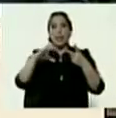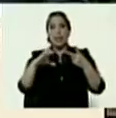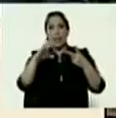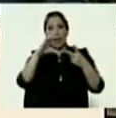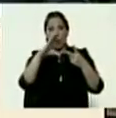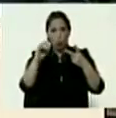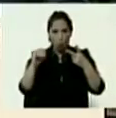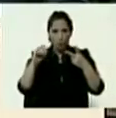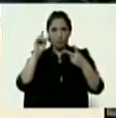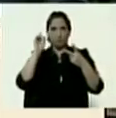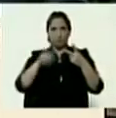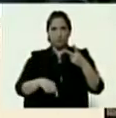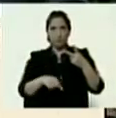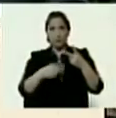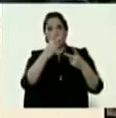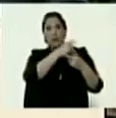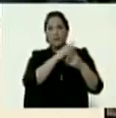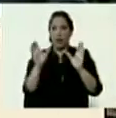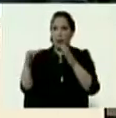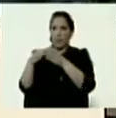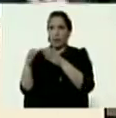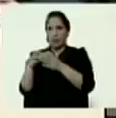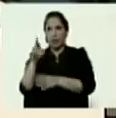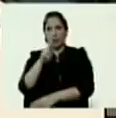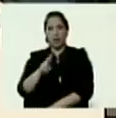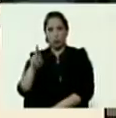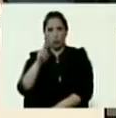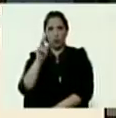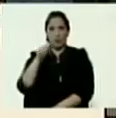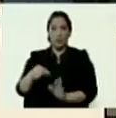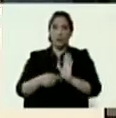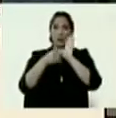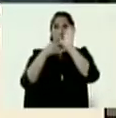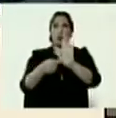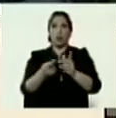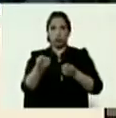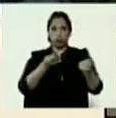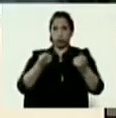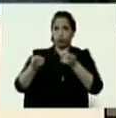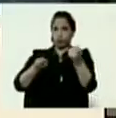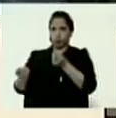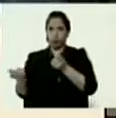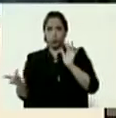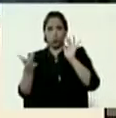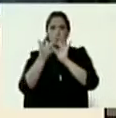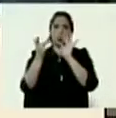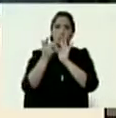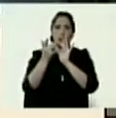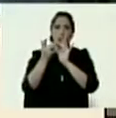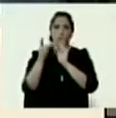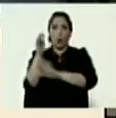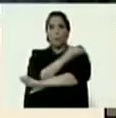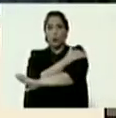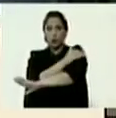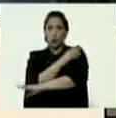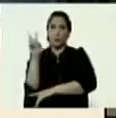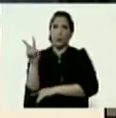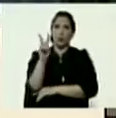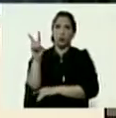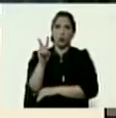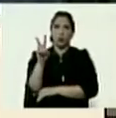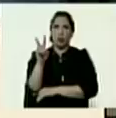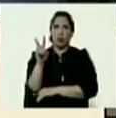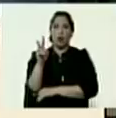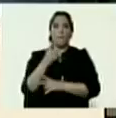Rastrojos. Demostrado la coordinación que hubo entre la ultraderecha venezolana, entre el